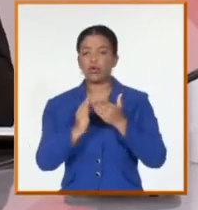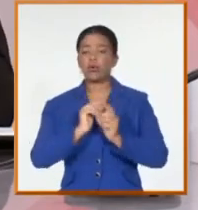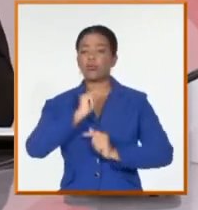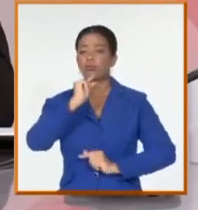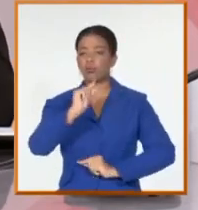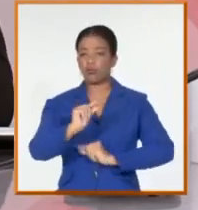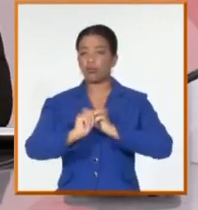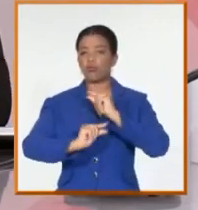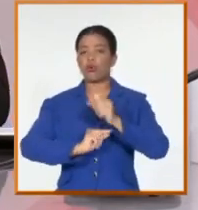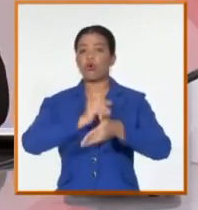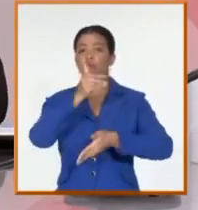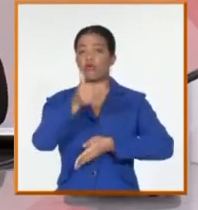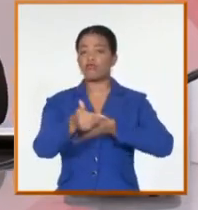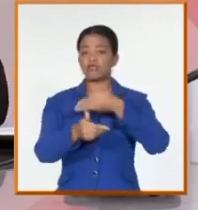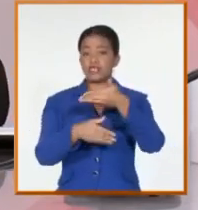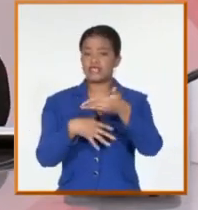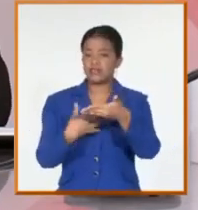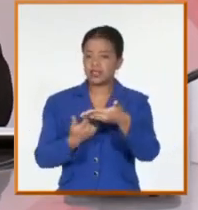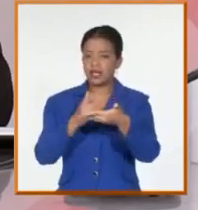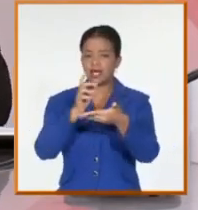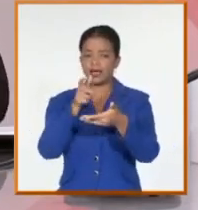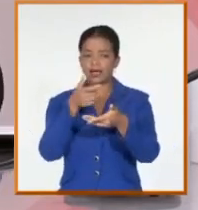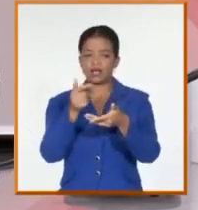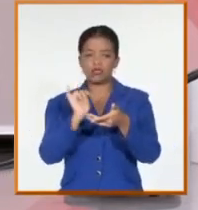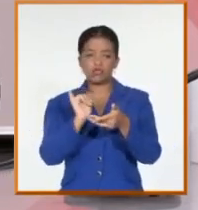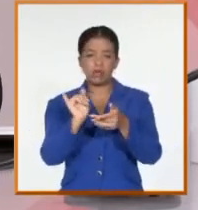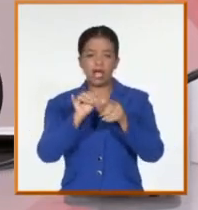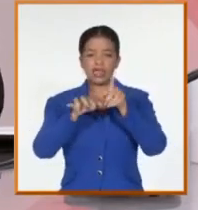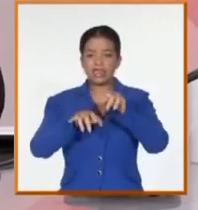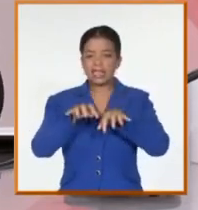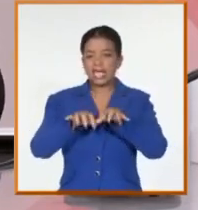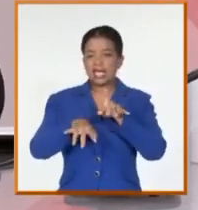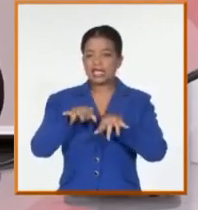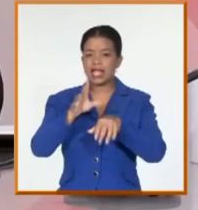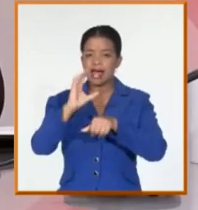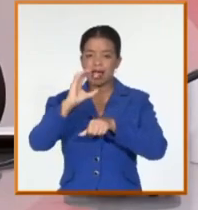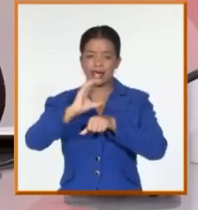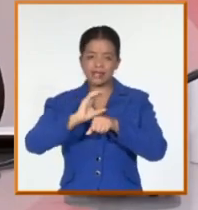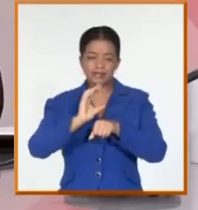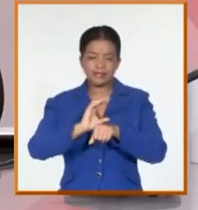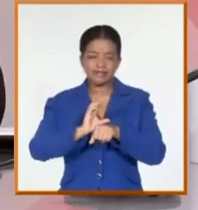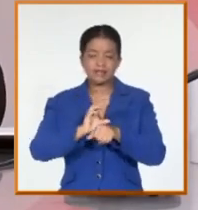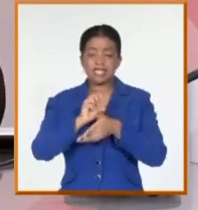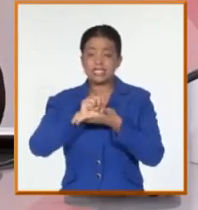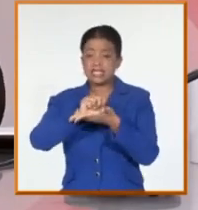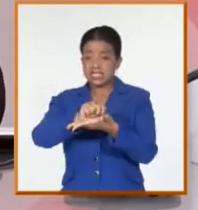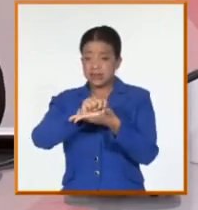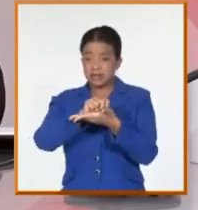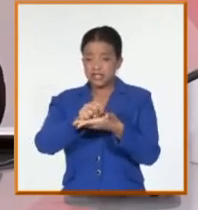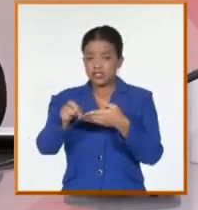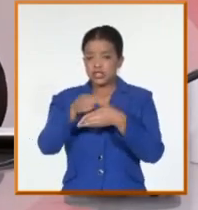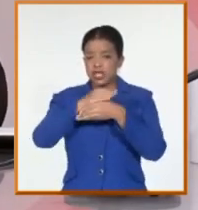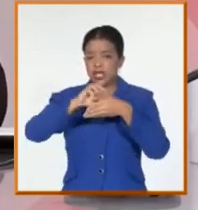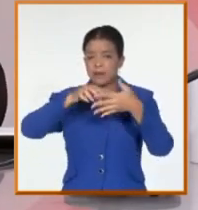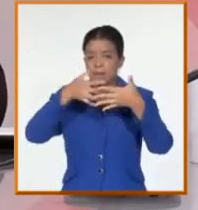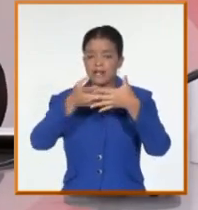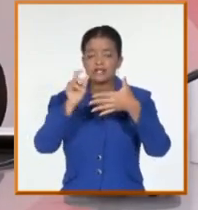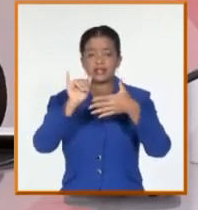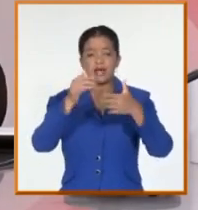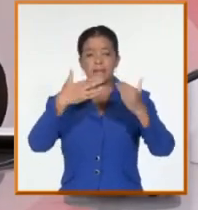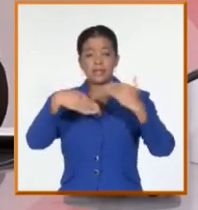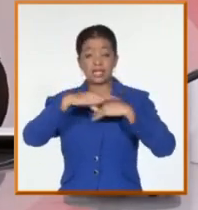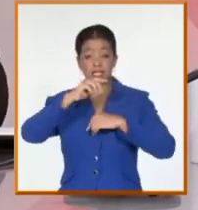del proceso de bancarización en nuestro país acercándonos a los servicios que diferentes instituciones y ministerios de